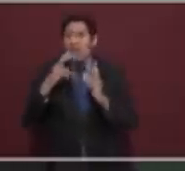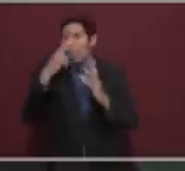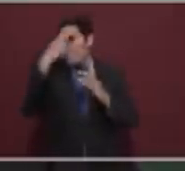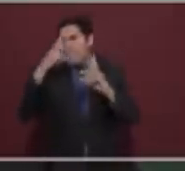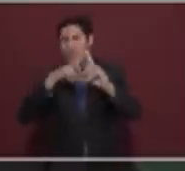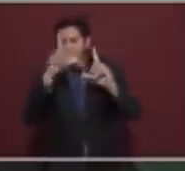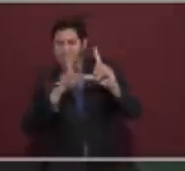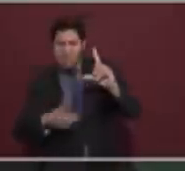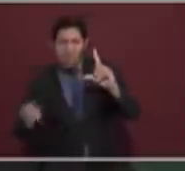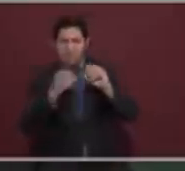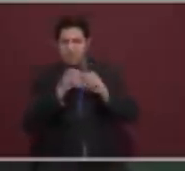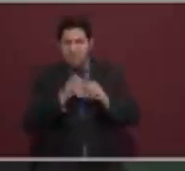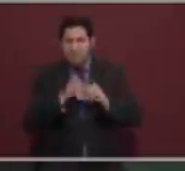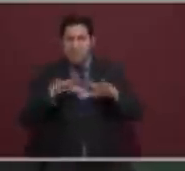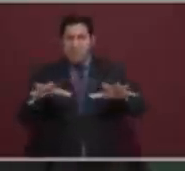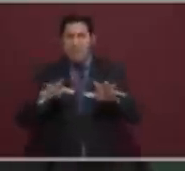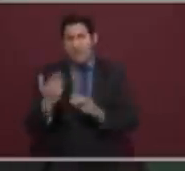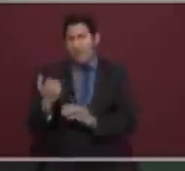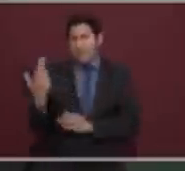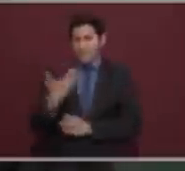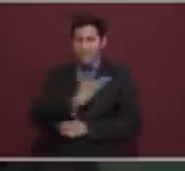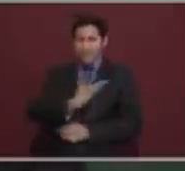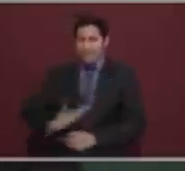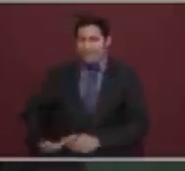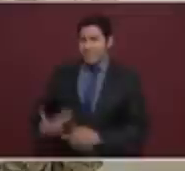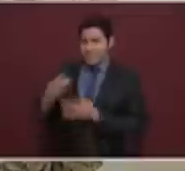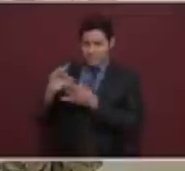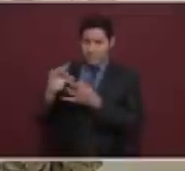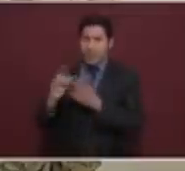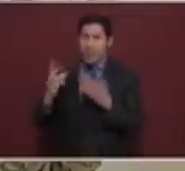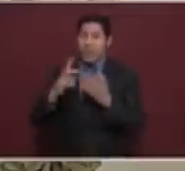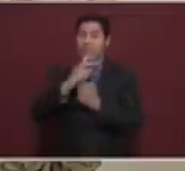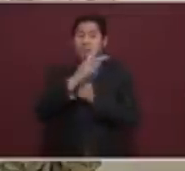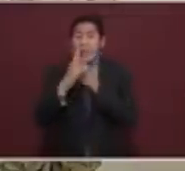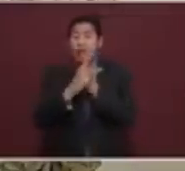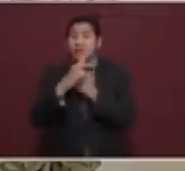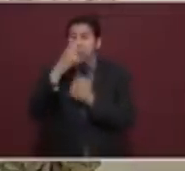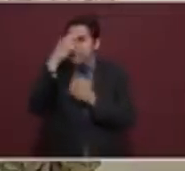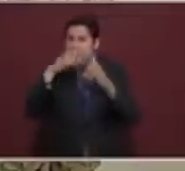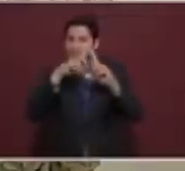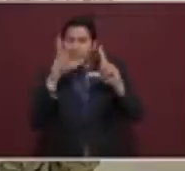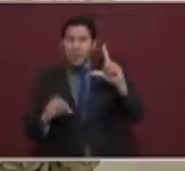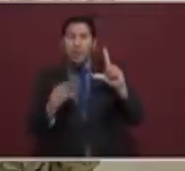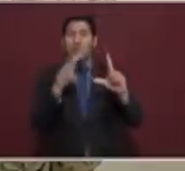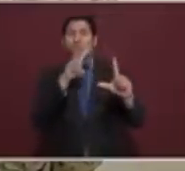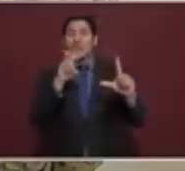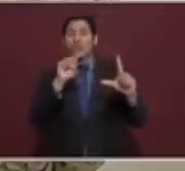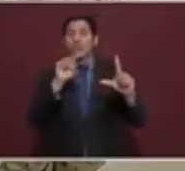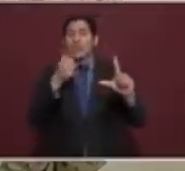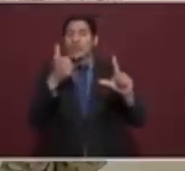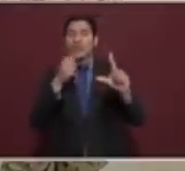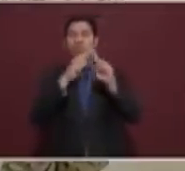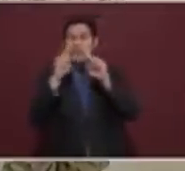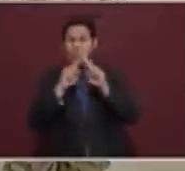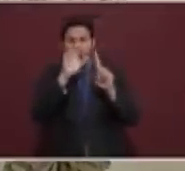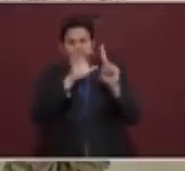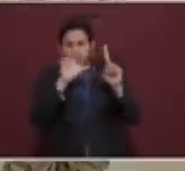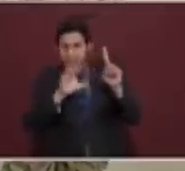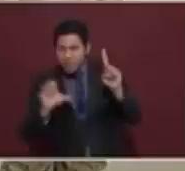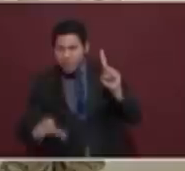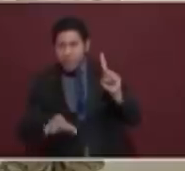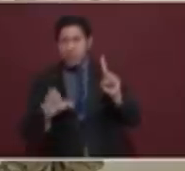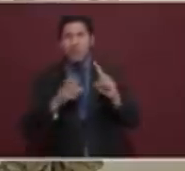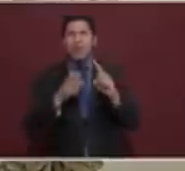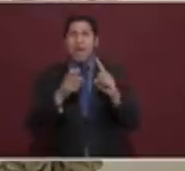mencionaba el señor presidente en todo el país en las 266 regiones comenzando